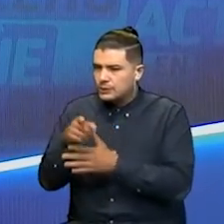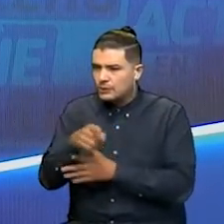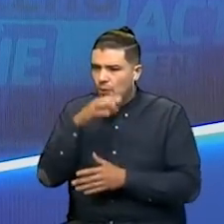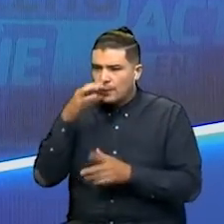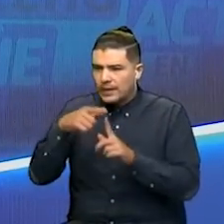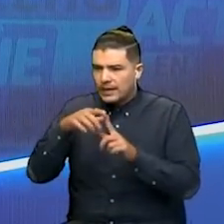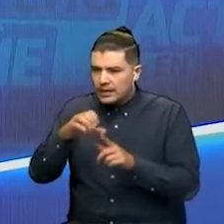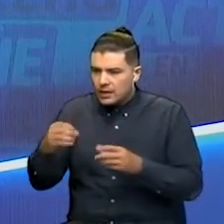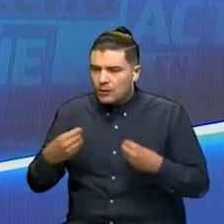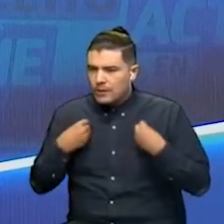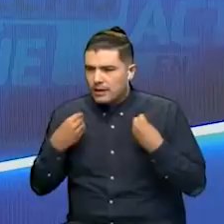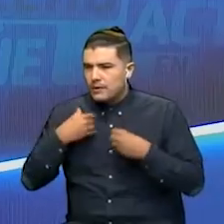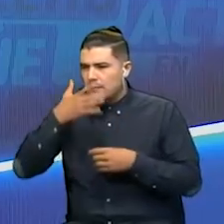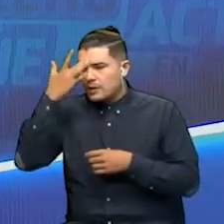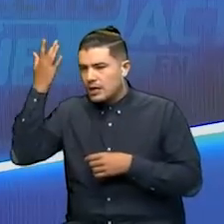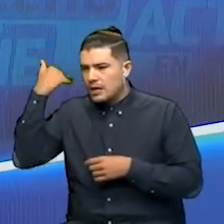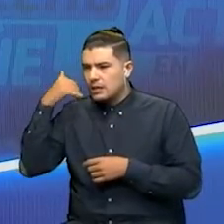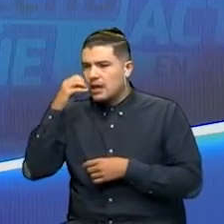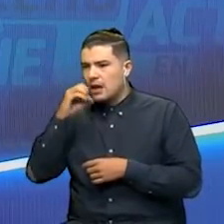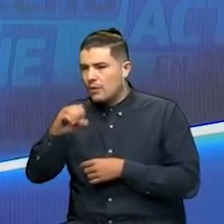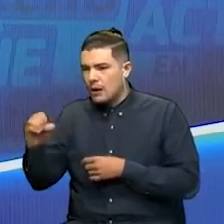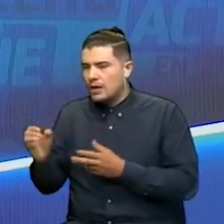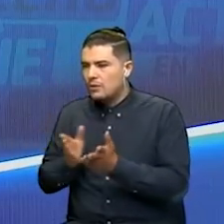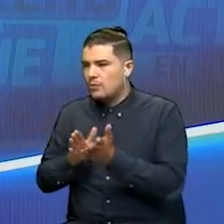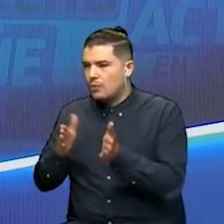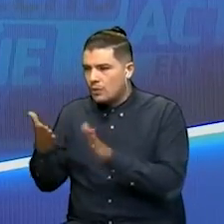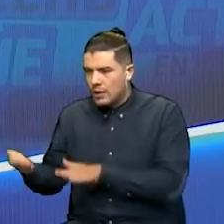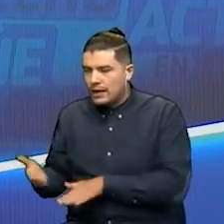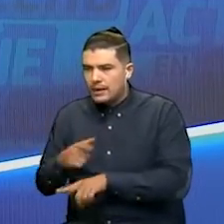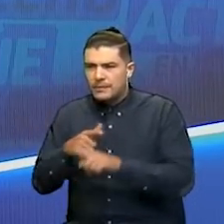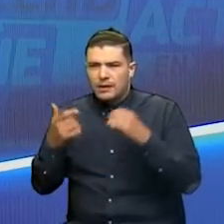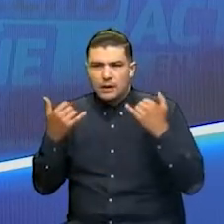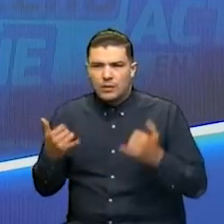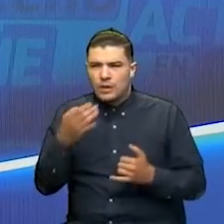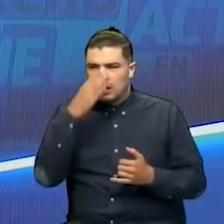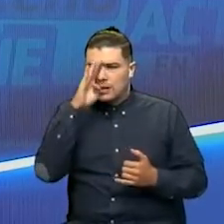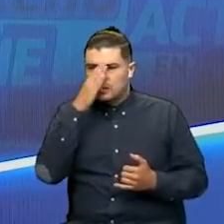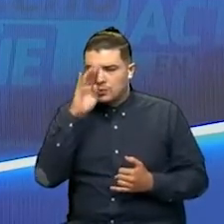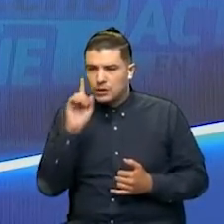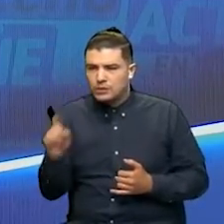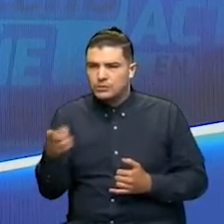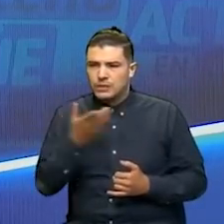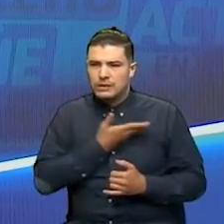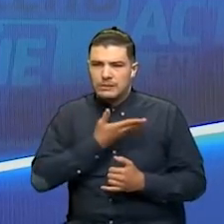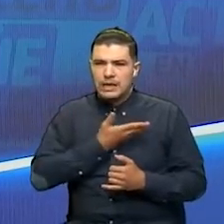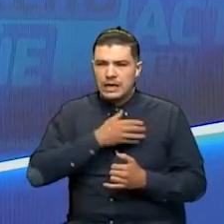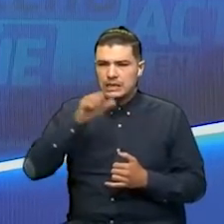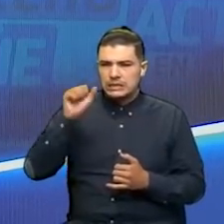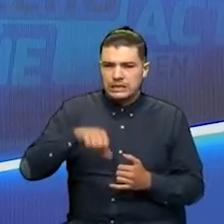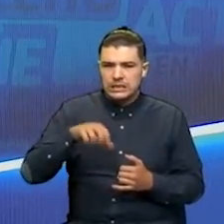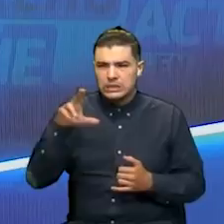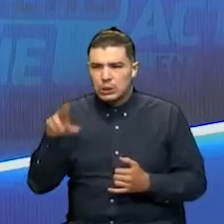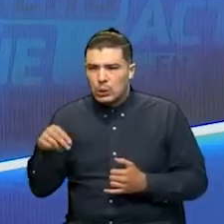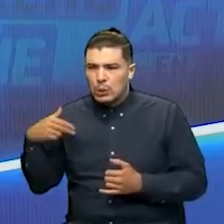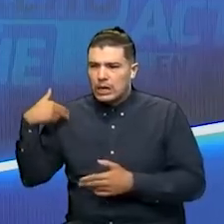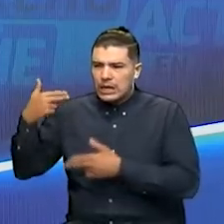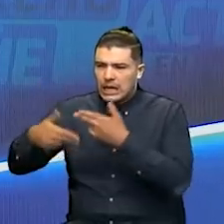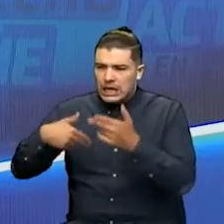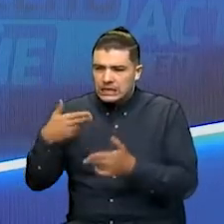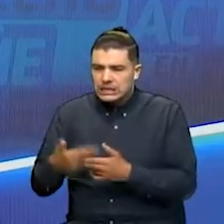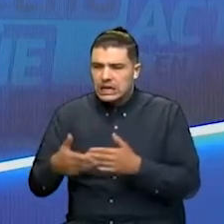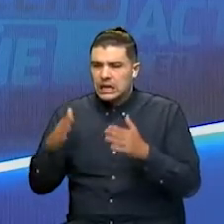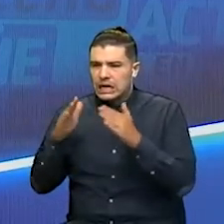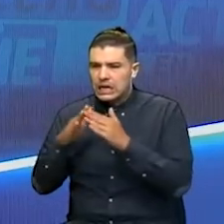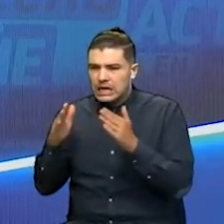tío por el fallecimiento de su abuelo? La inquietud que existe por parte de su madre con respecto al asentamiento y la posibilidad de que